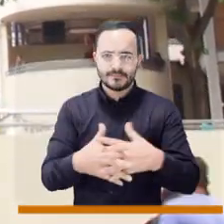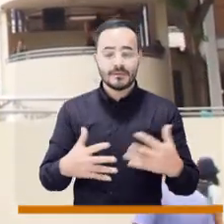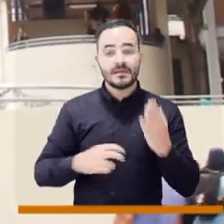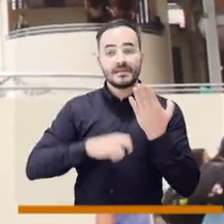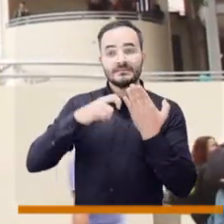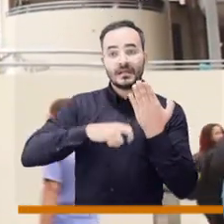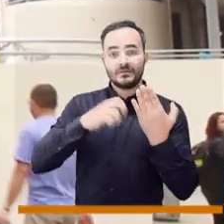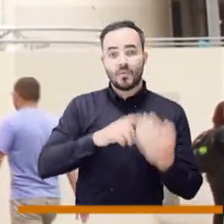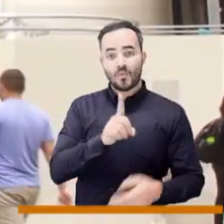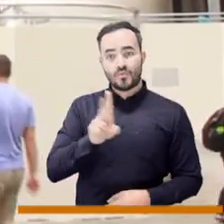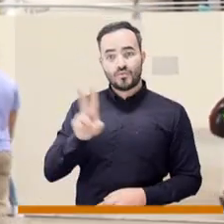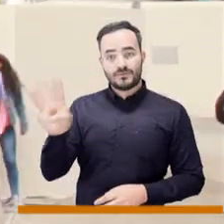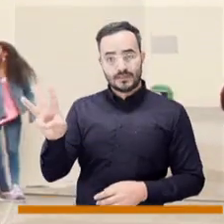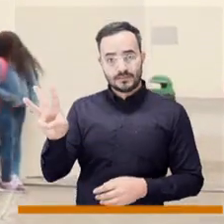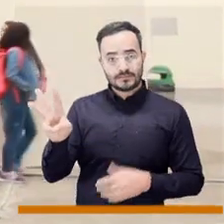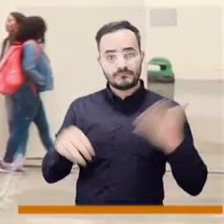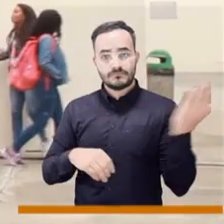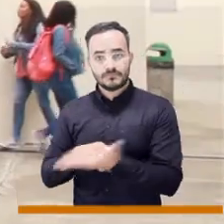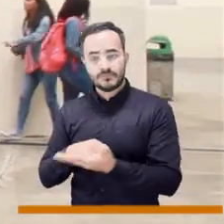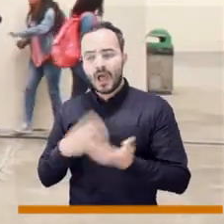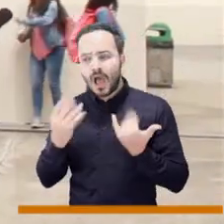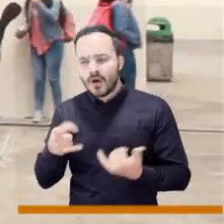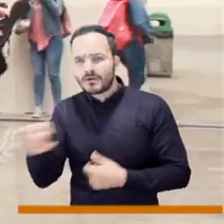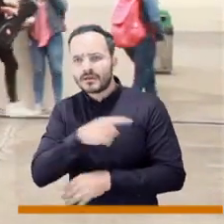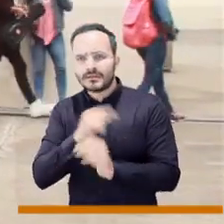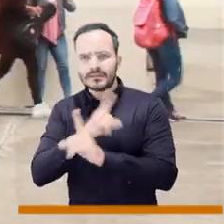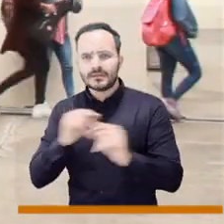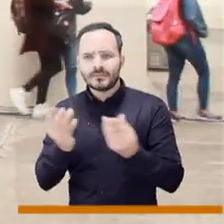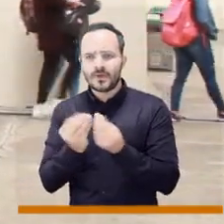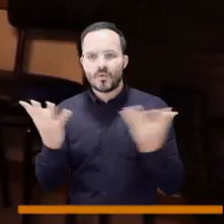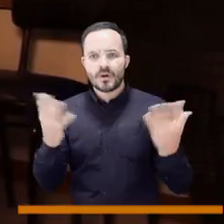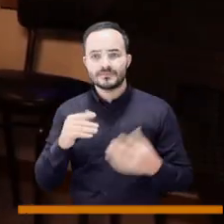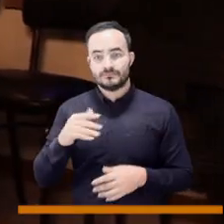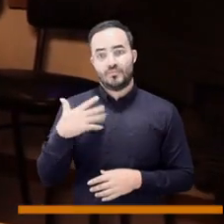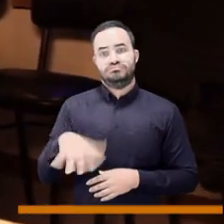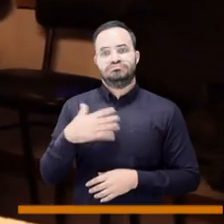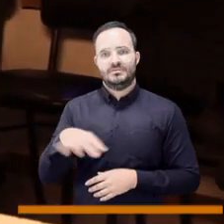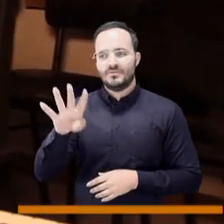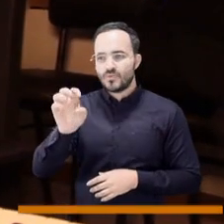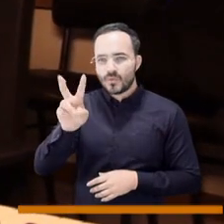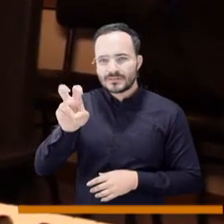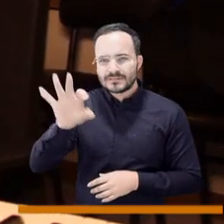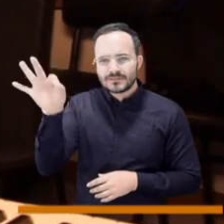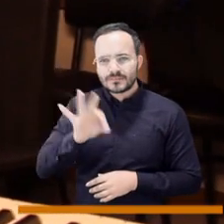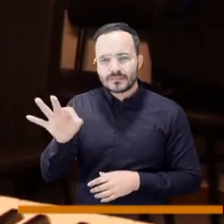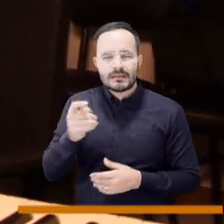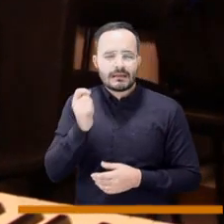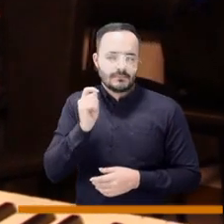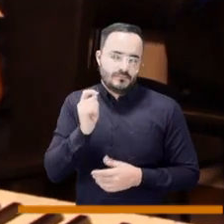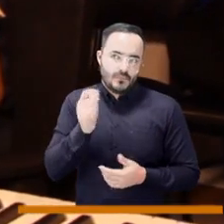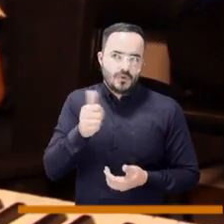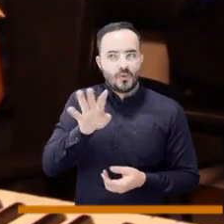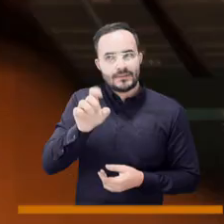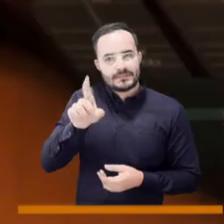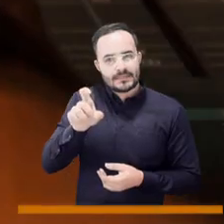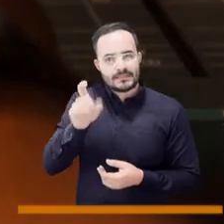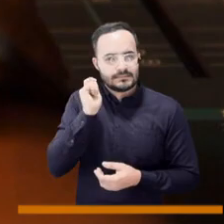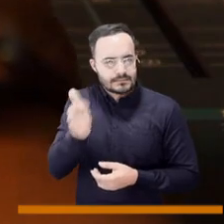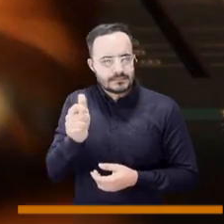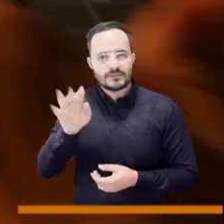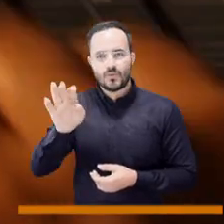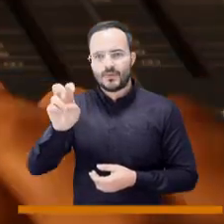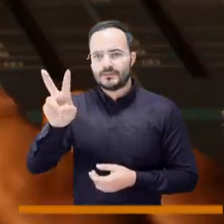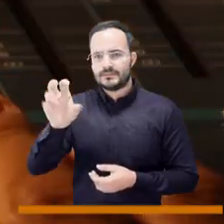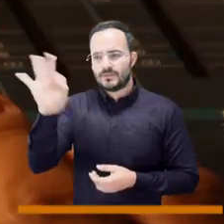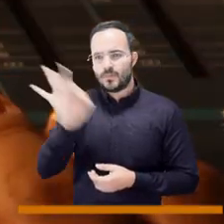estratos socioeconómicos 1, 2 y 3. ITM tiene el 97% de sus estudiantes, escúchese bien la cifra, 96, casi 97,